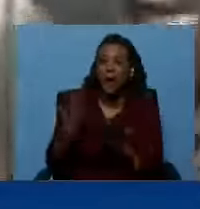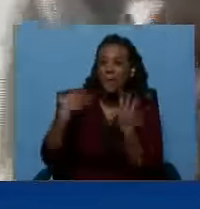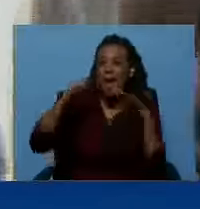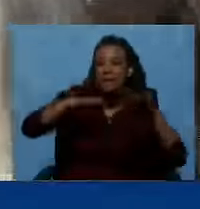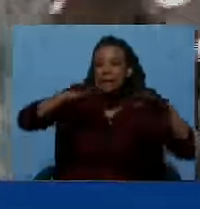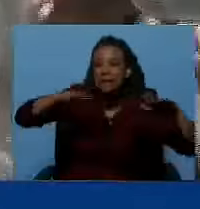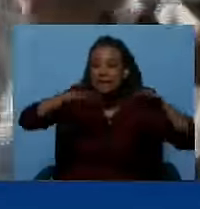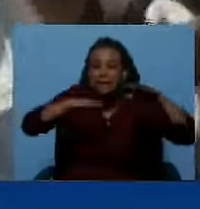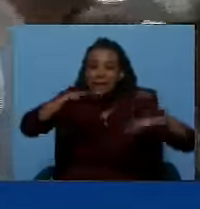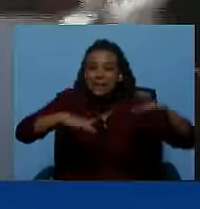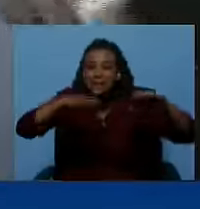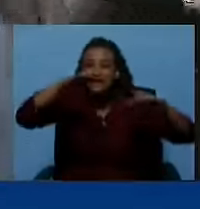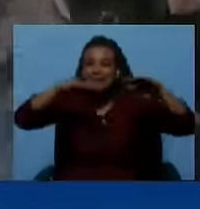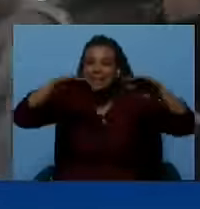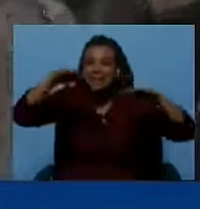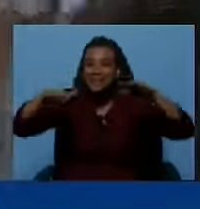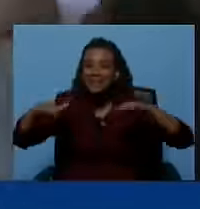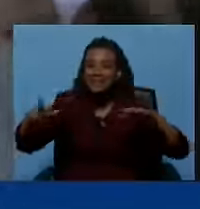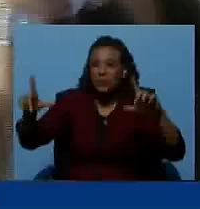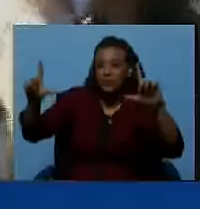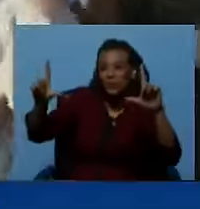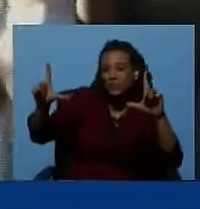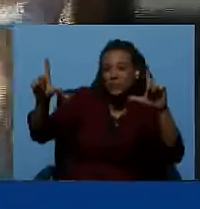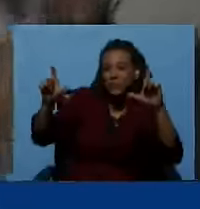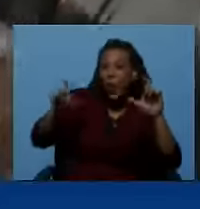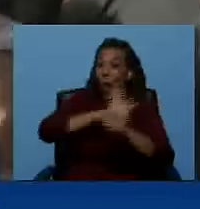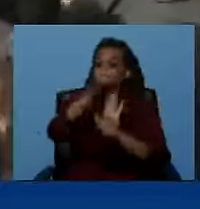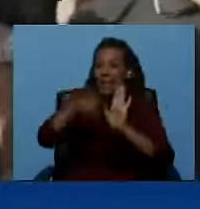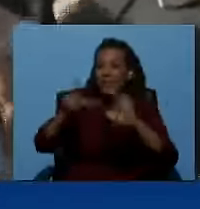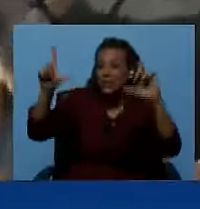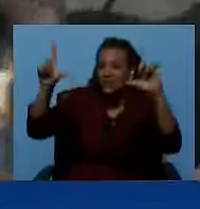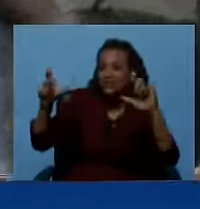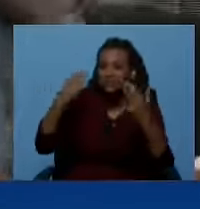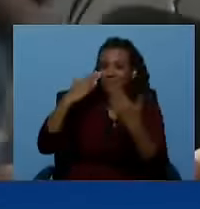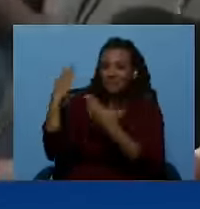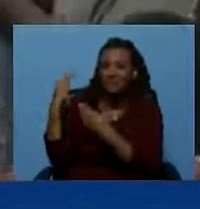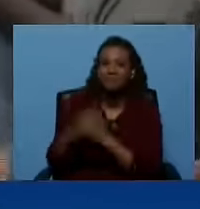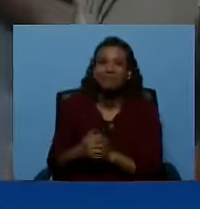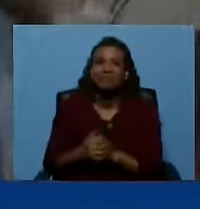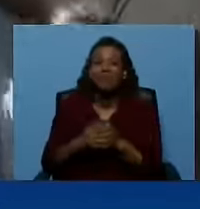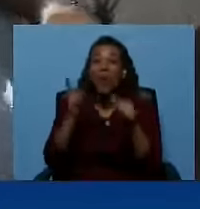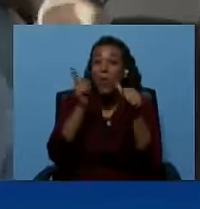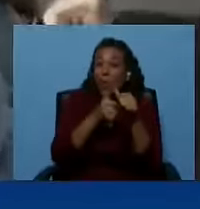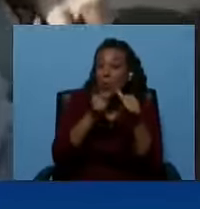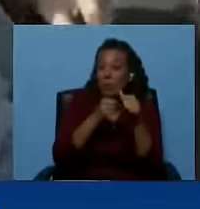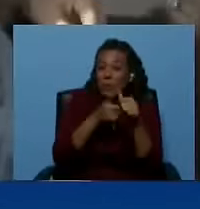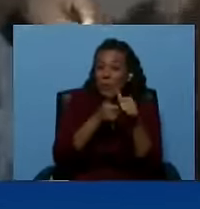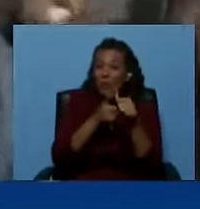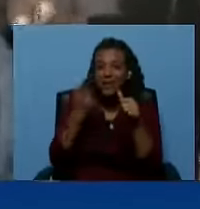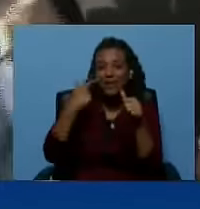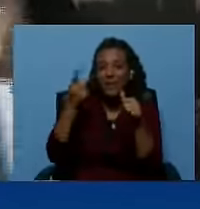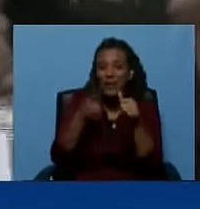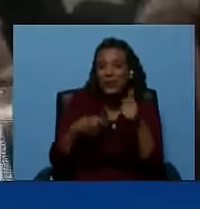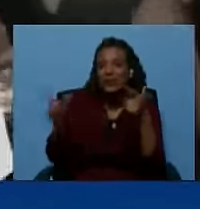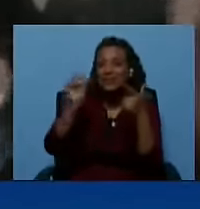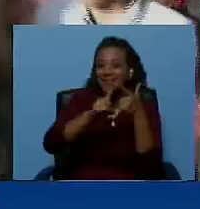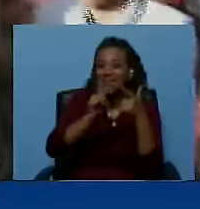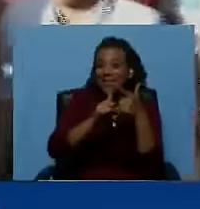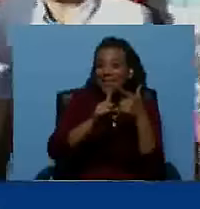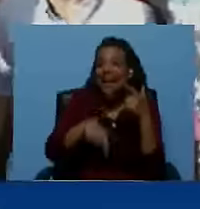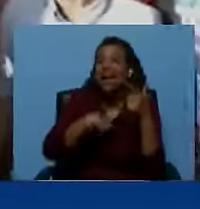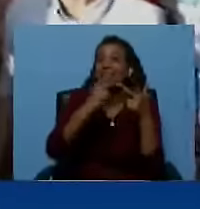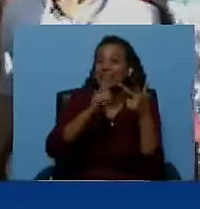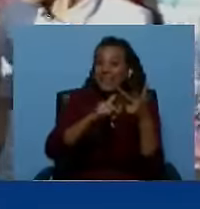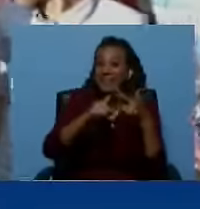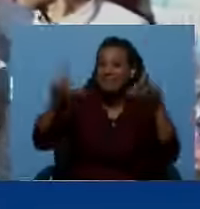muchachos agch ustedes aquí para que salgamos a la 1 a las dos